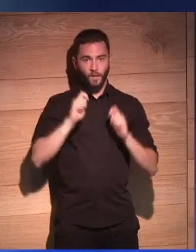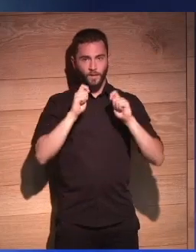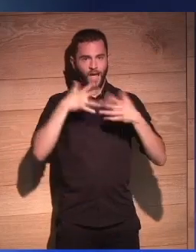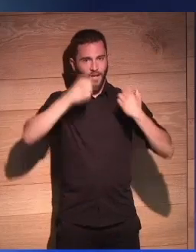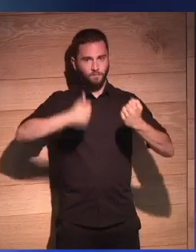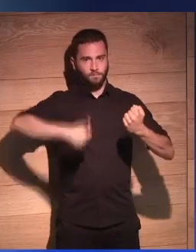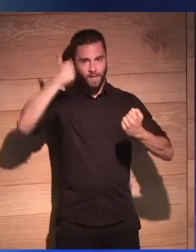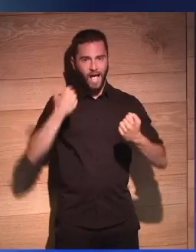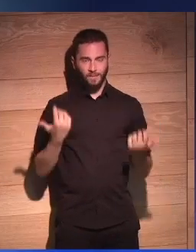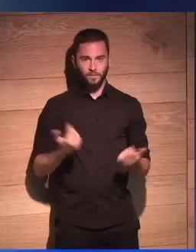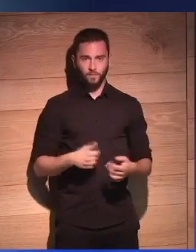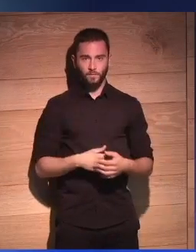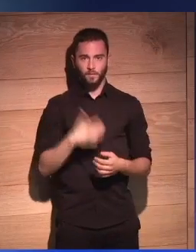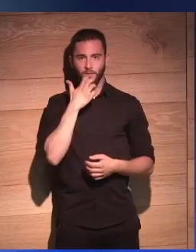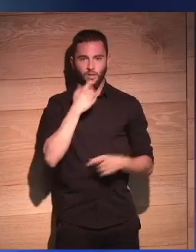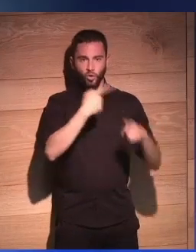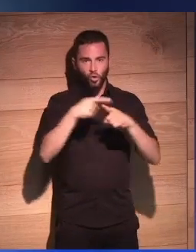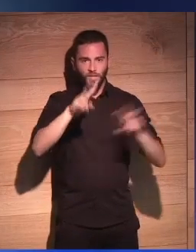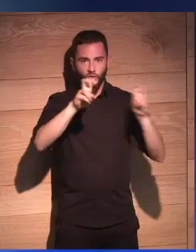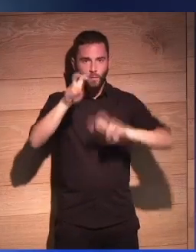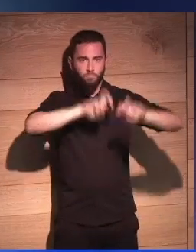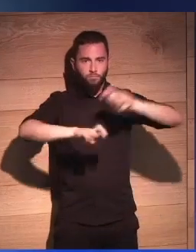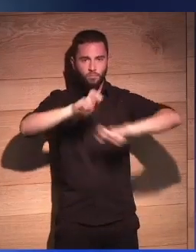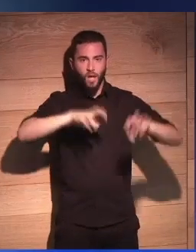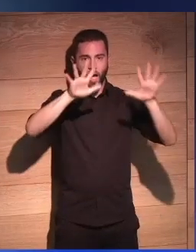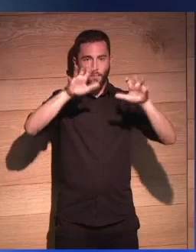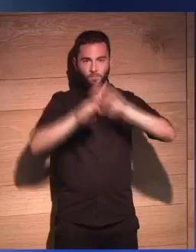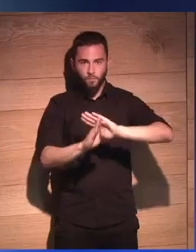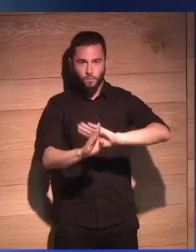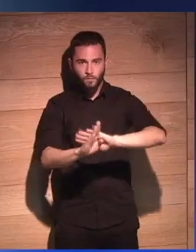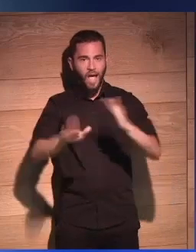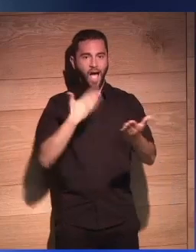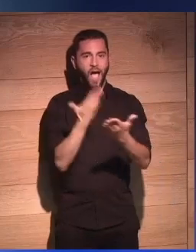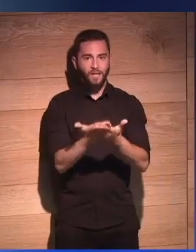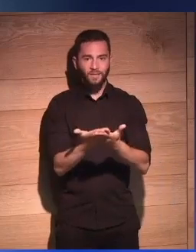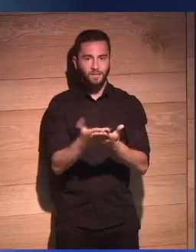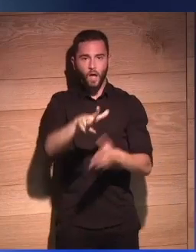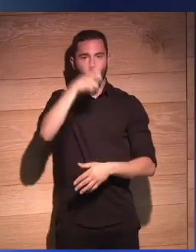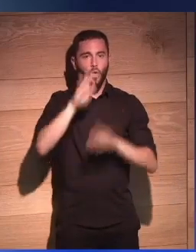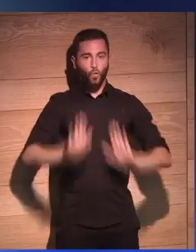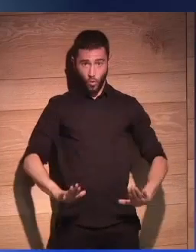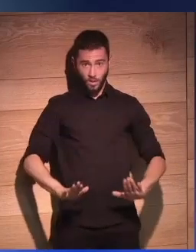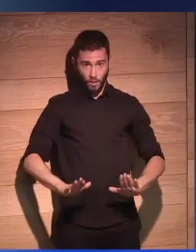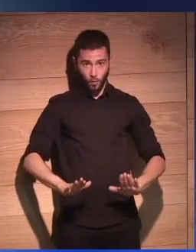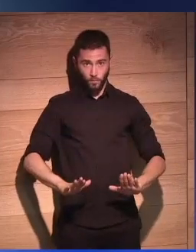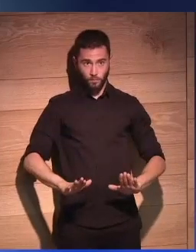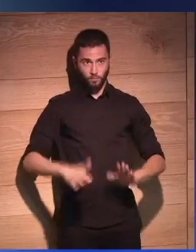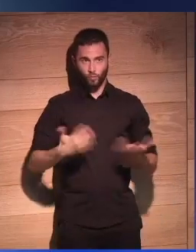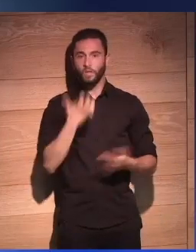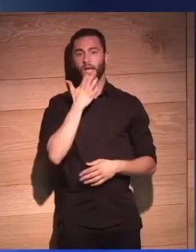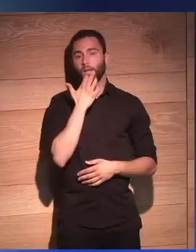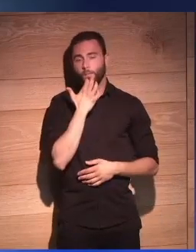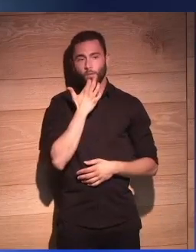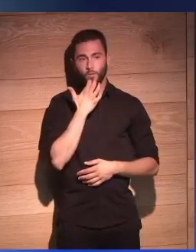más sano, eso de seguir buscando cosas nuevas y aprendiendo hasta el último respiro. Es un